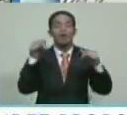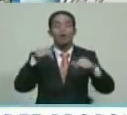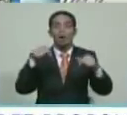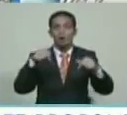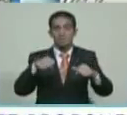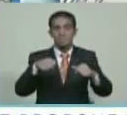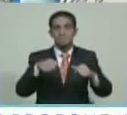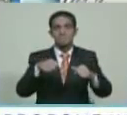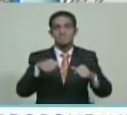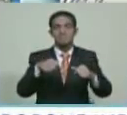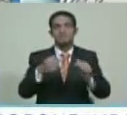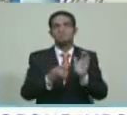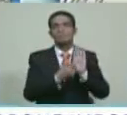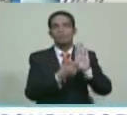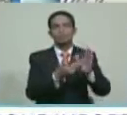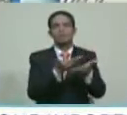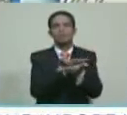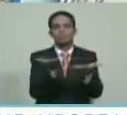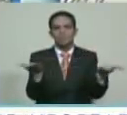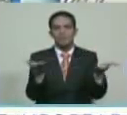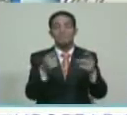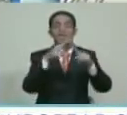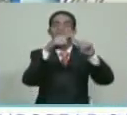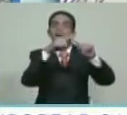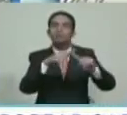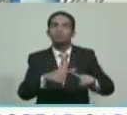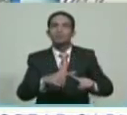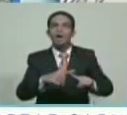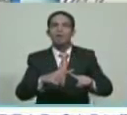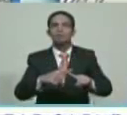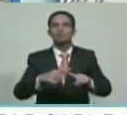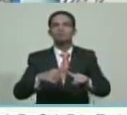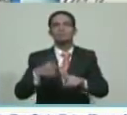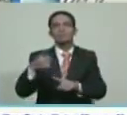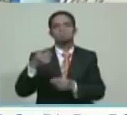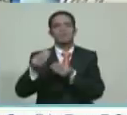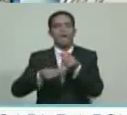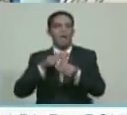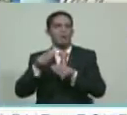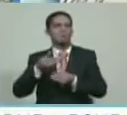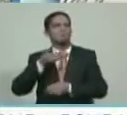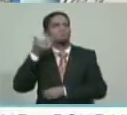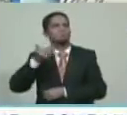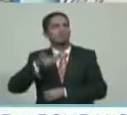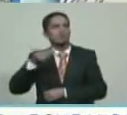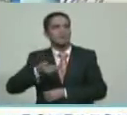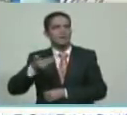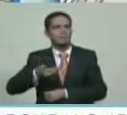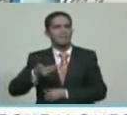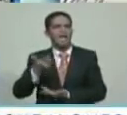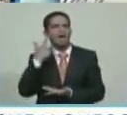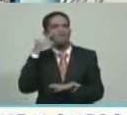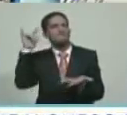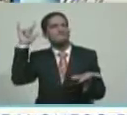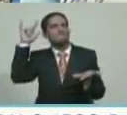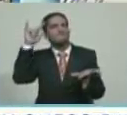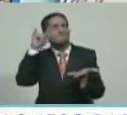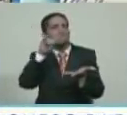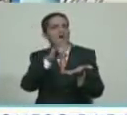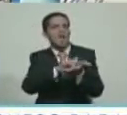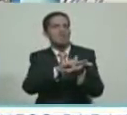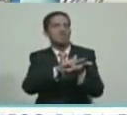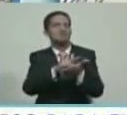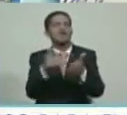vamos a dar los resultados de un importante golpe que hemos dado a vuelos ilegales que se han hecho